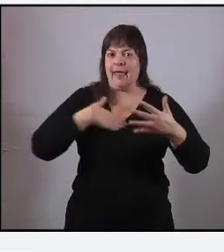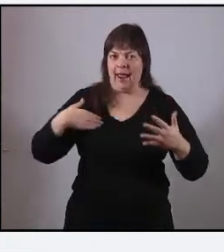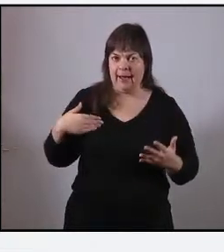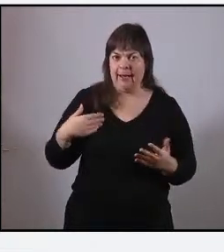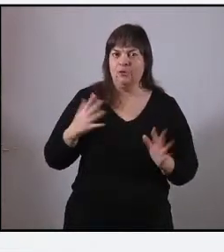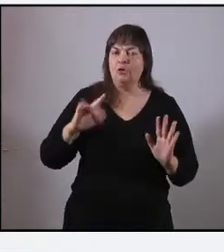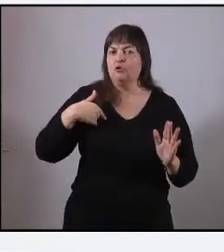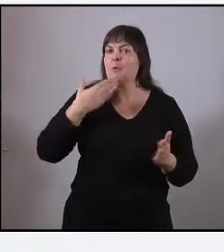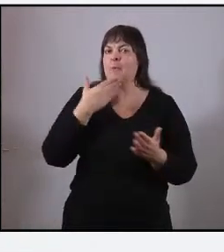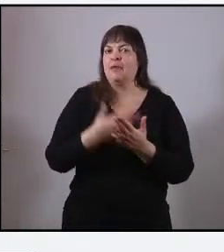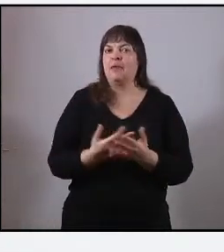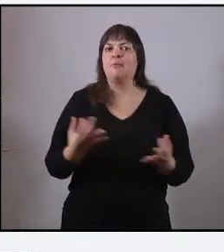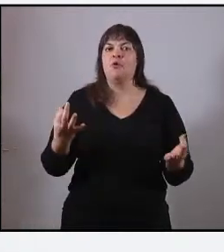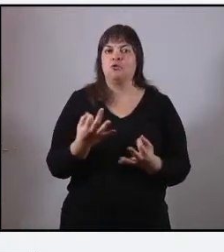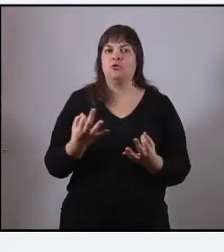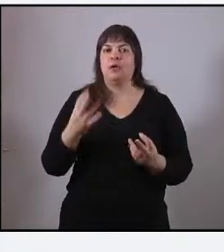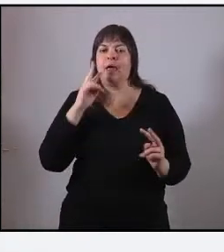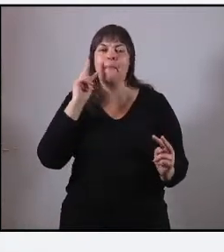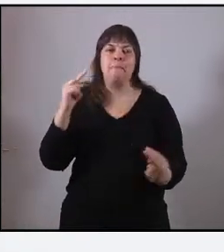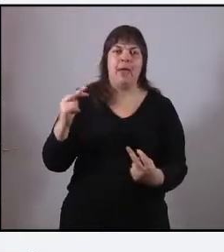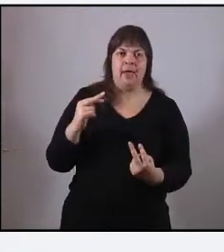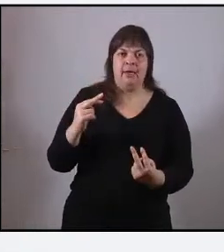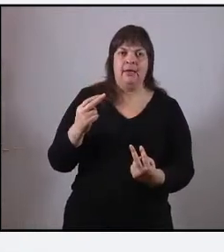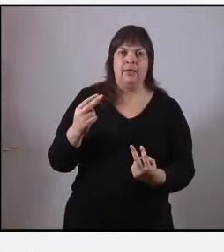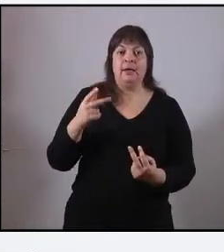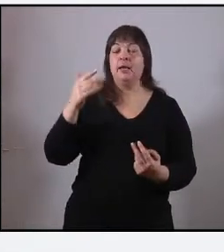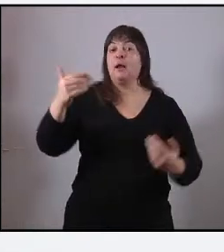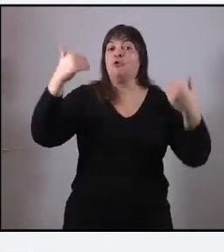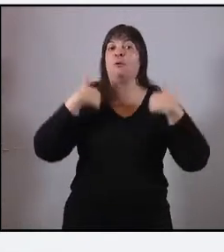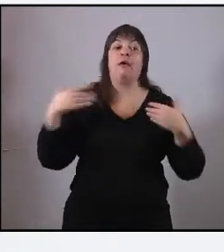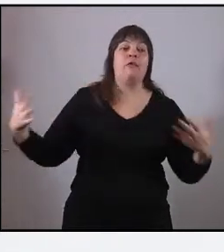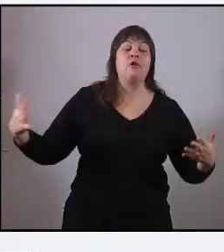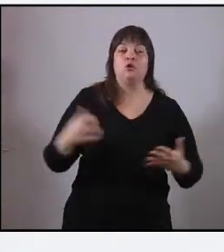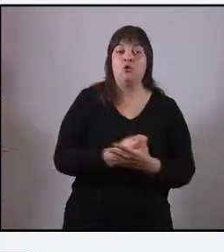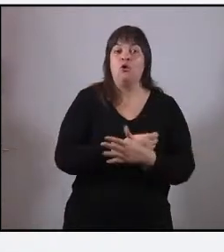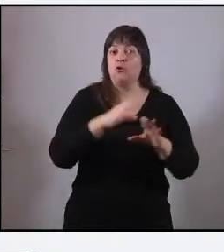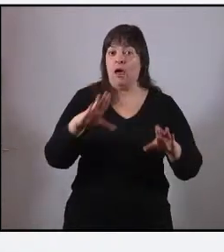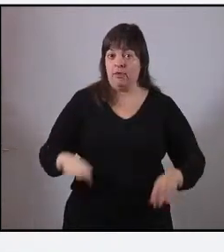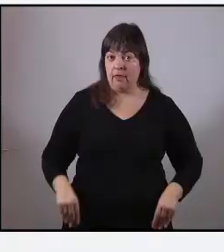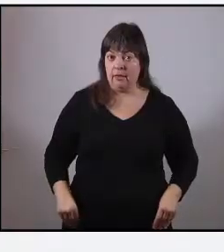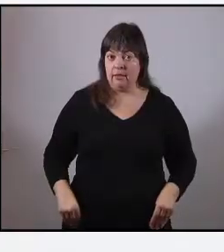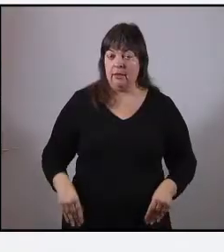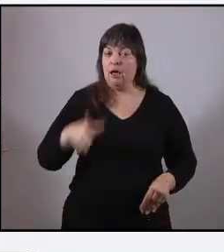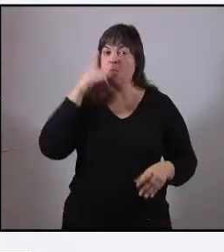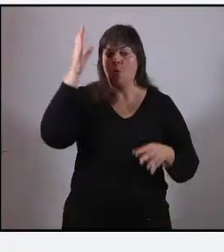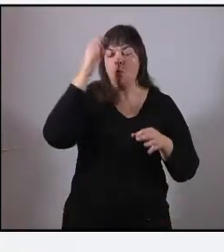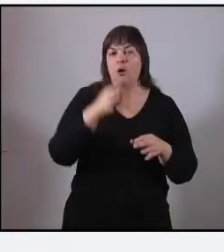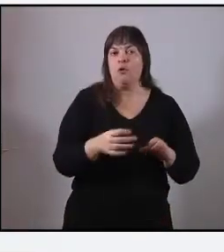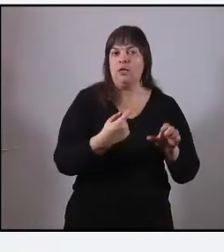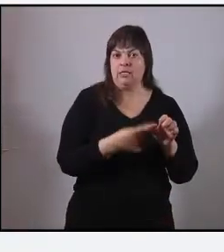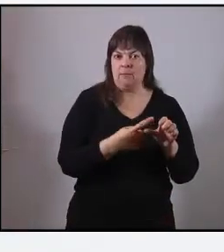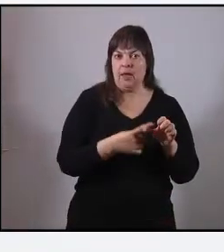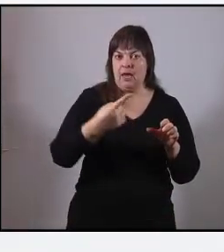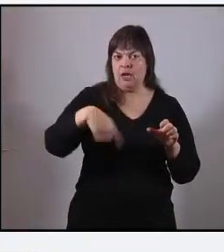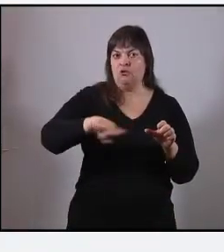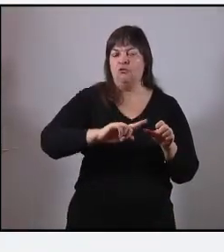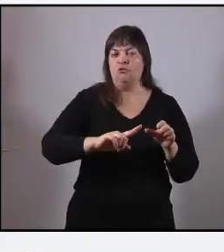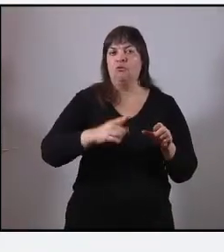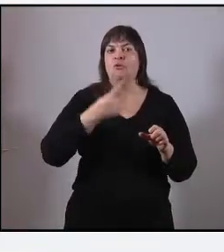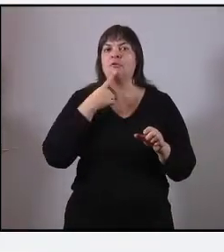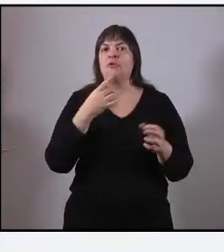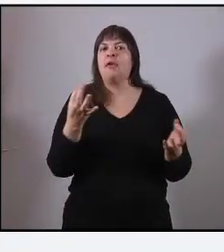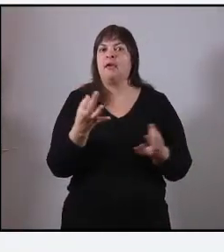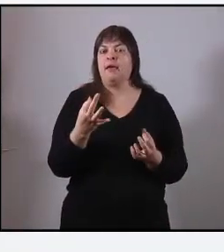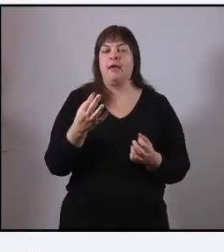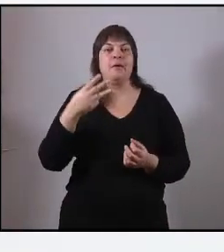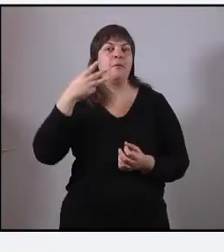es altura de mira, es que todos asumamos la responsabilidad que nos ha dado el pueblo extremeño, un pueblo que ha dicho que María